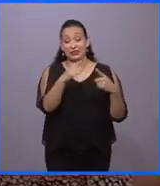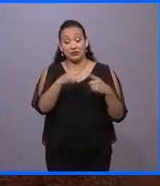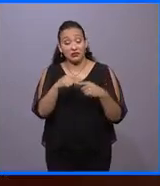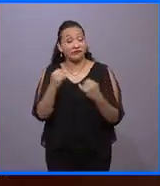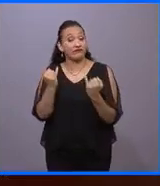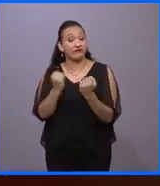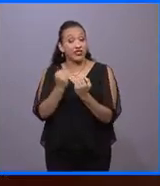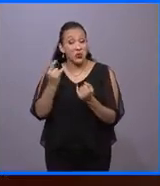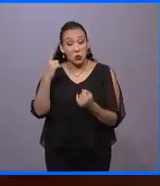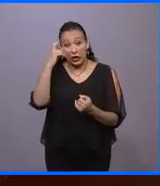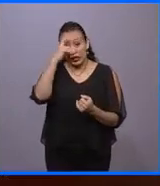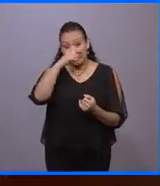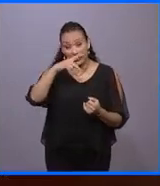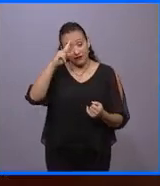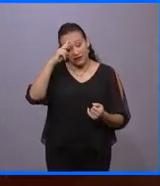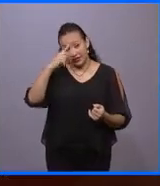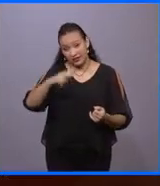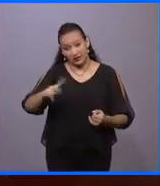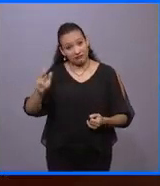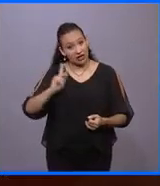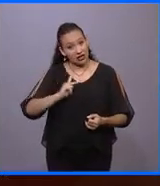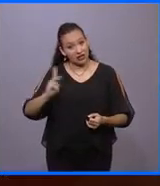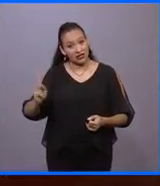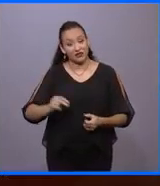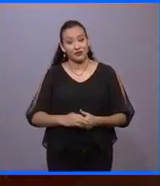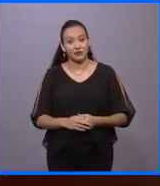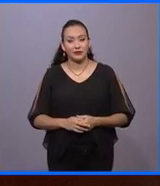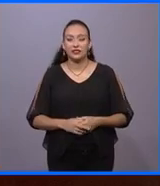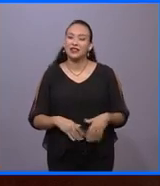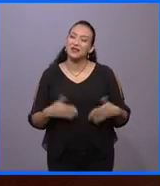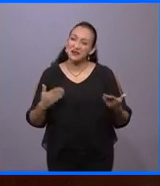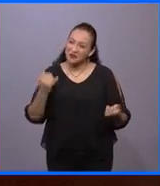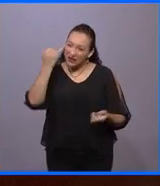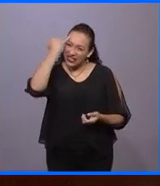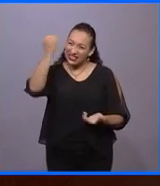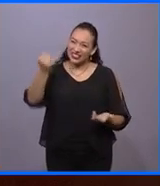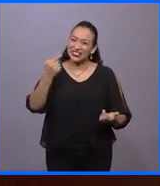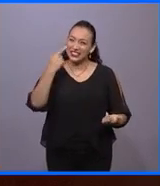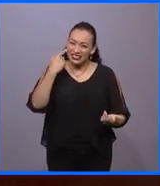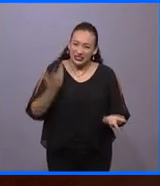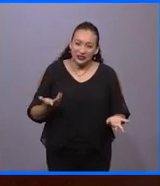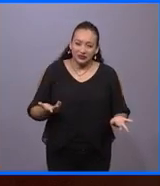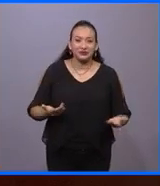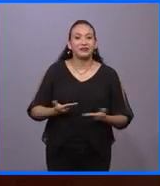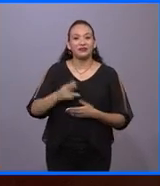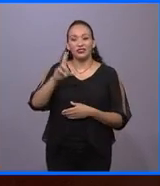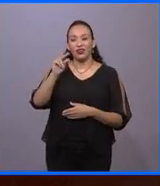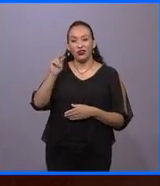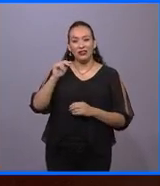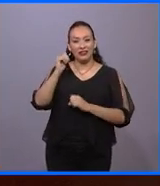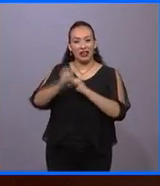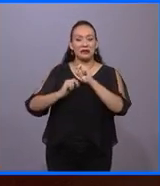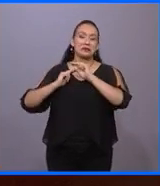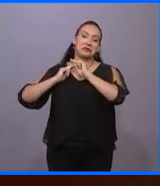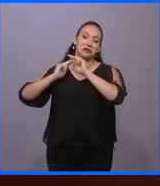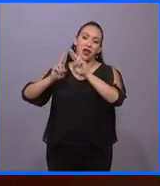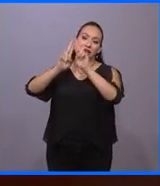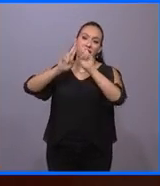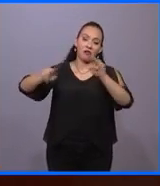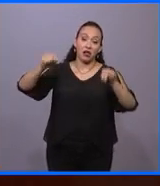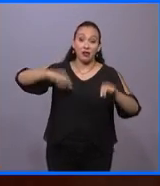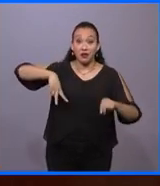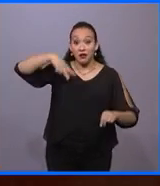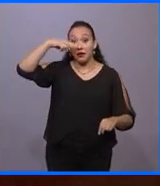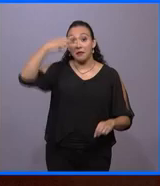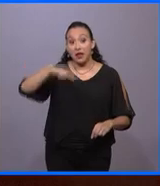y democrática, como ocurre en México. ¡Qué paradoja! A 80 años de la ONU, vivimos en guerras de